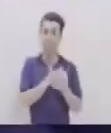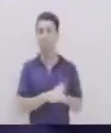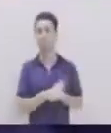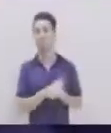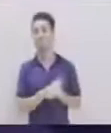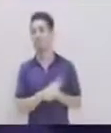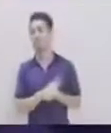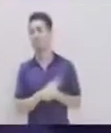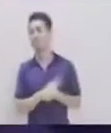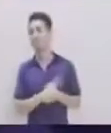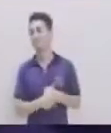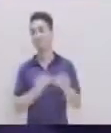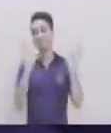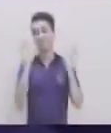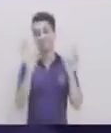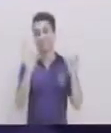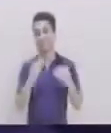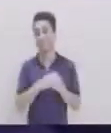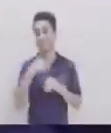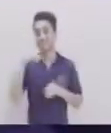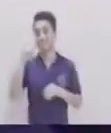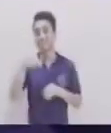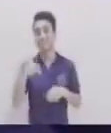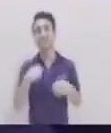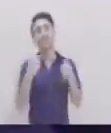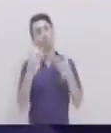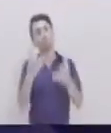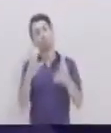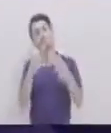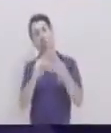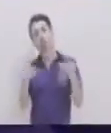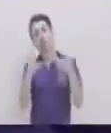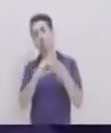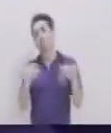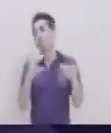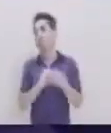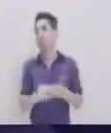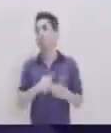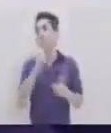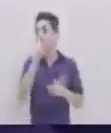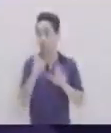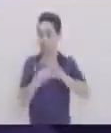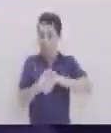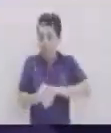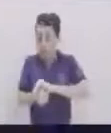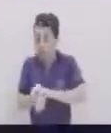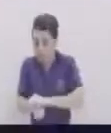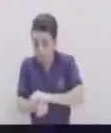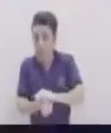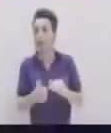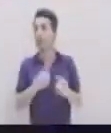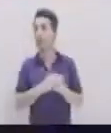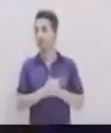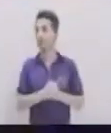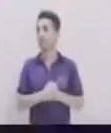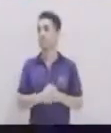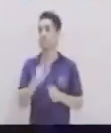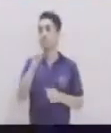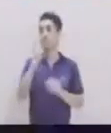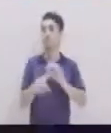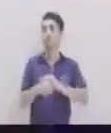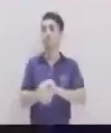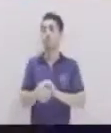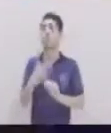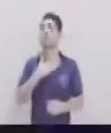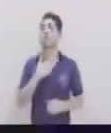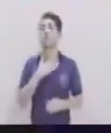Muy bien, en esta oportunidad te voy a contar un cuento de una tortuga. Una tortuga